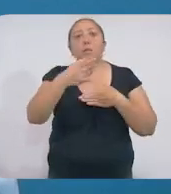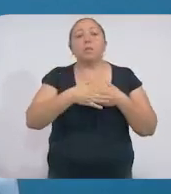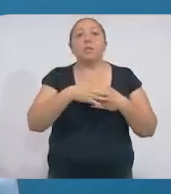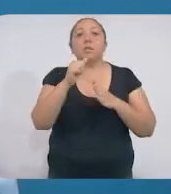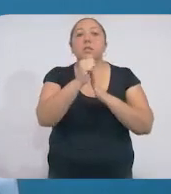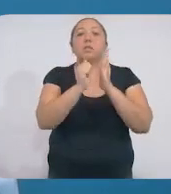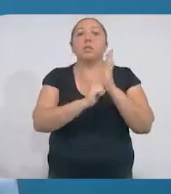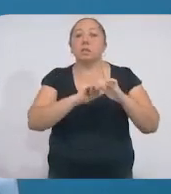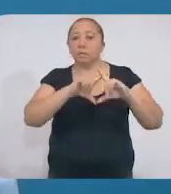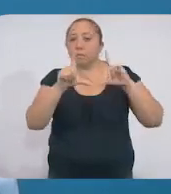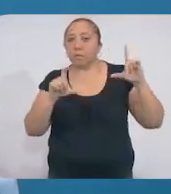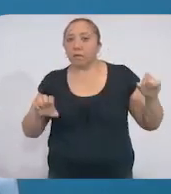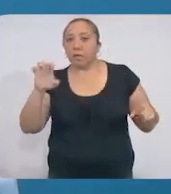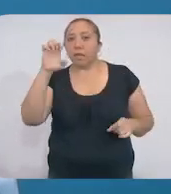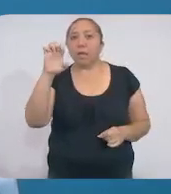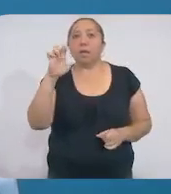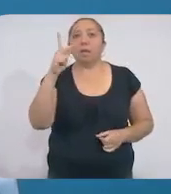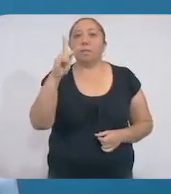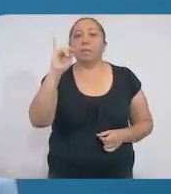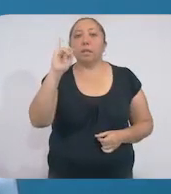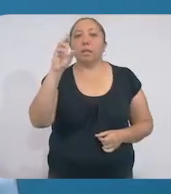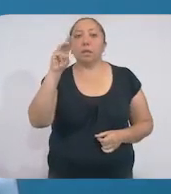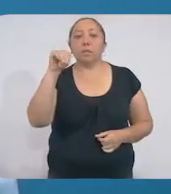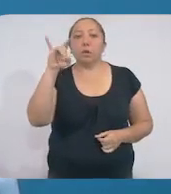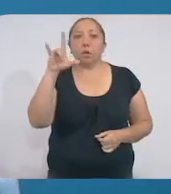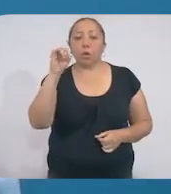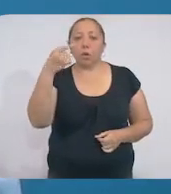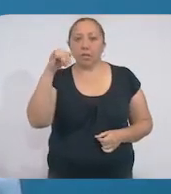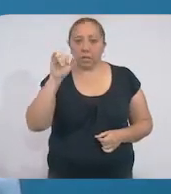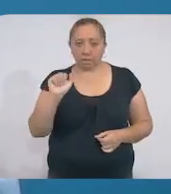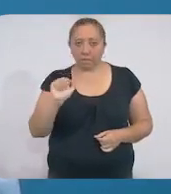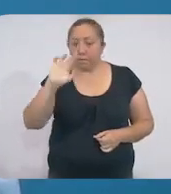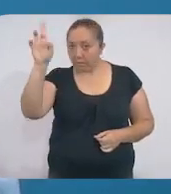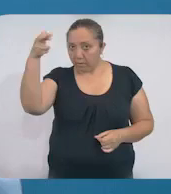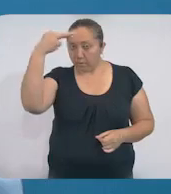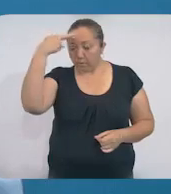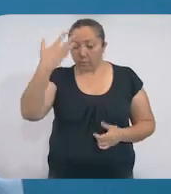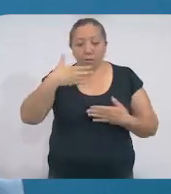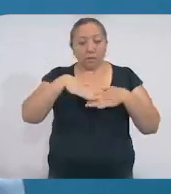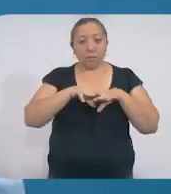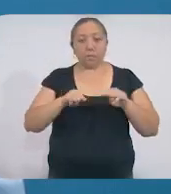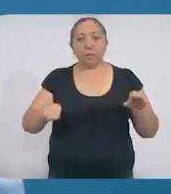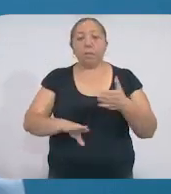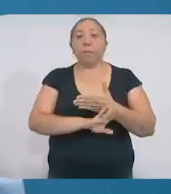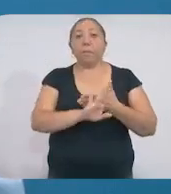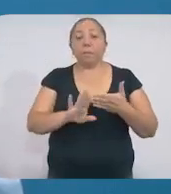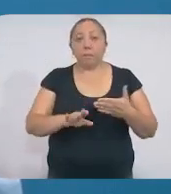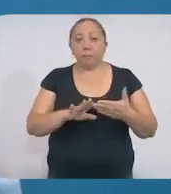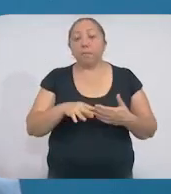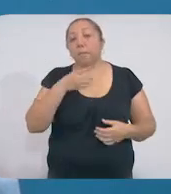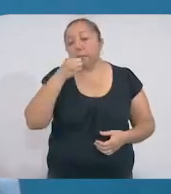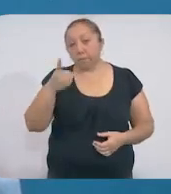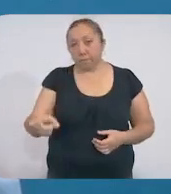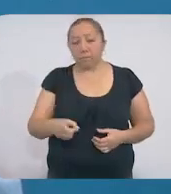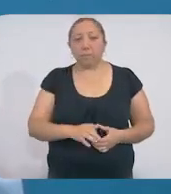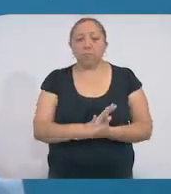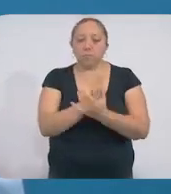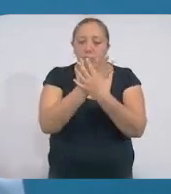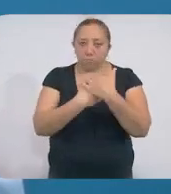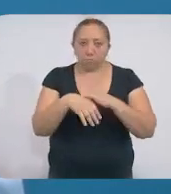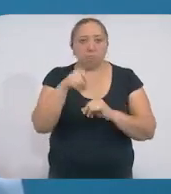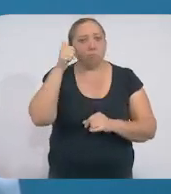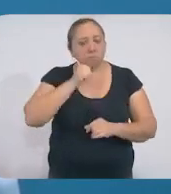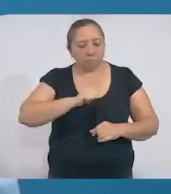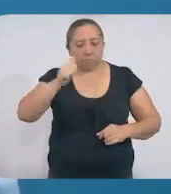reportados al Sistema Nacional de Epidemiología. Les recuerdo que entre las medidas básicas de prevención están lavarse